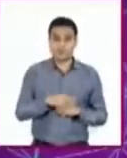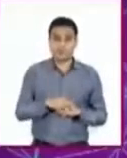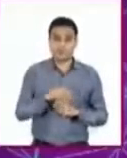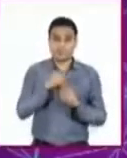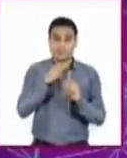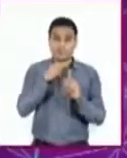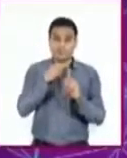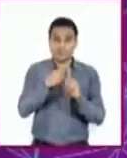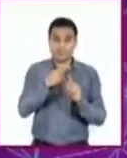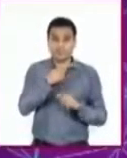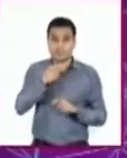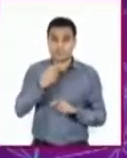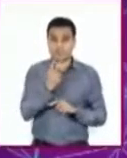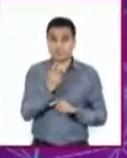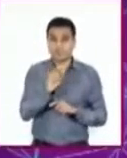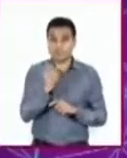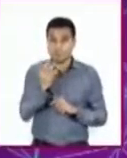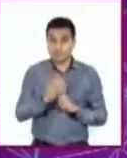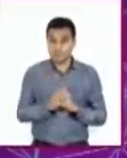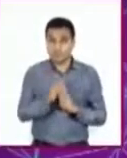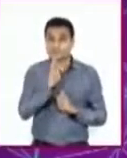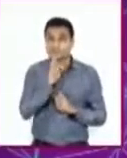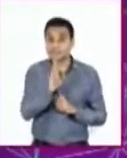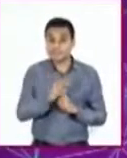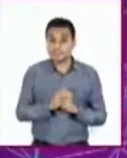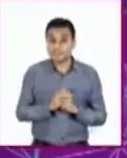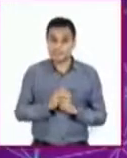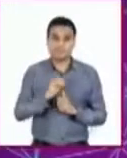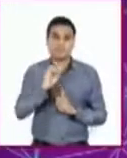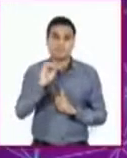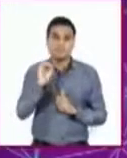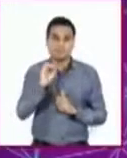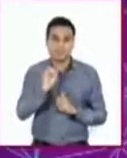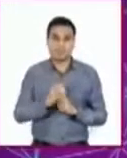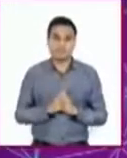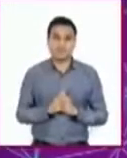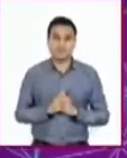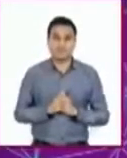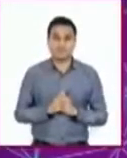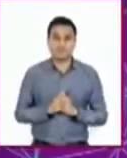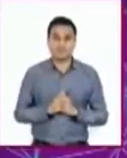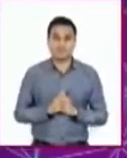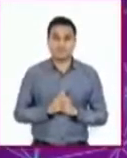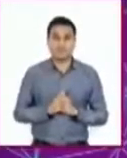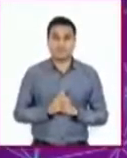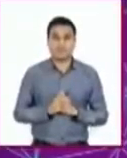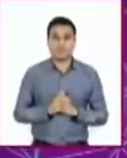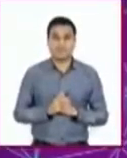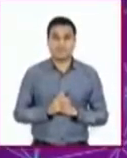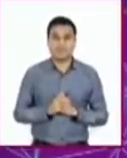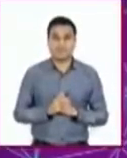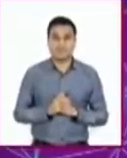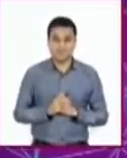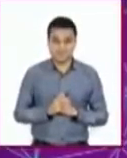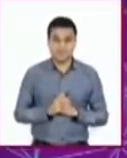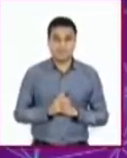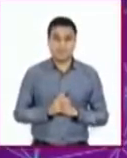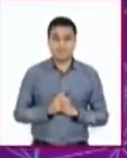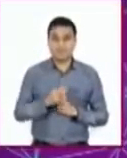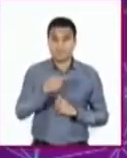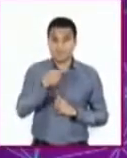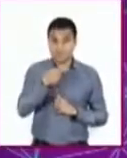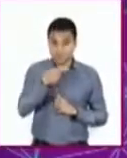más 2 enteros 4 décimos negativo es igual a 0. Así, una